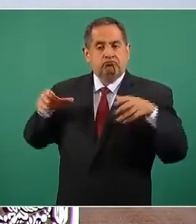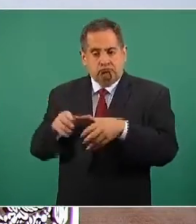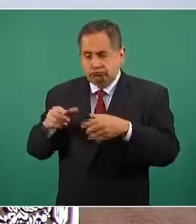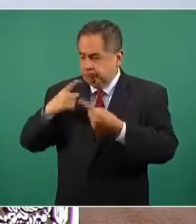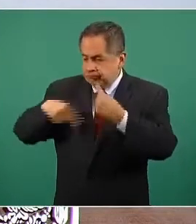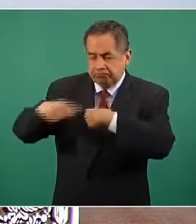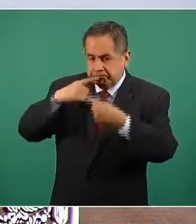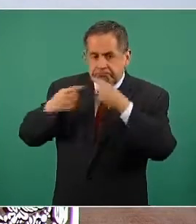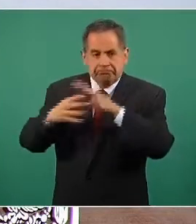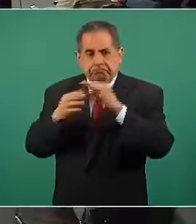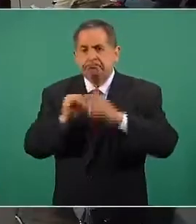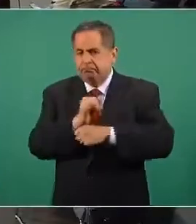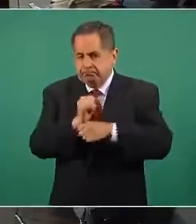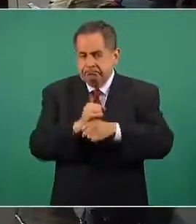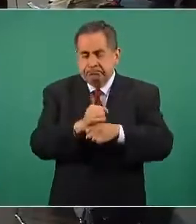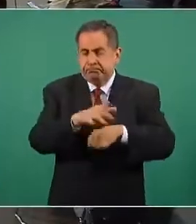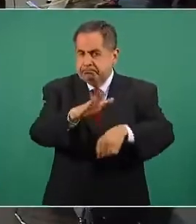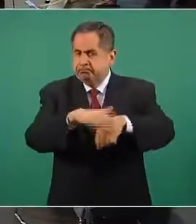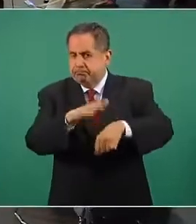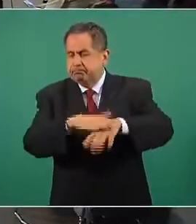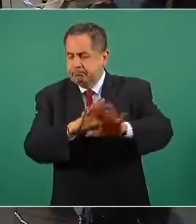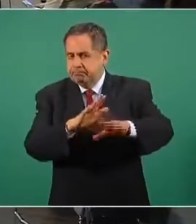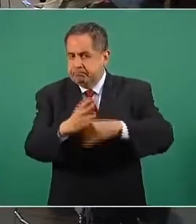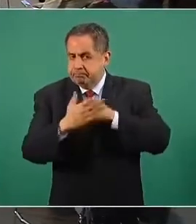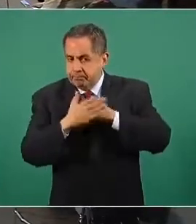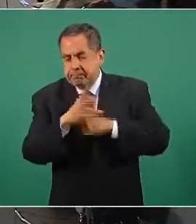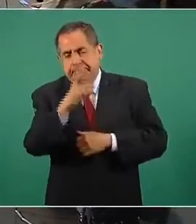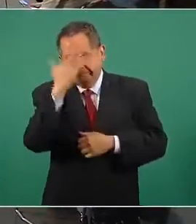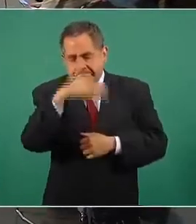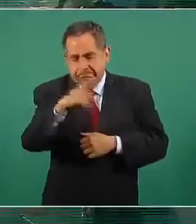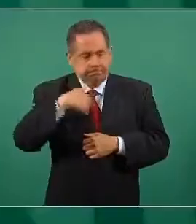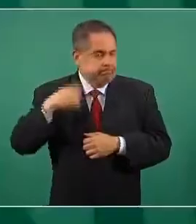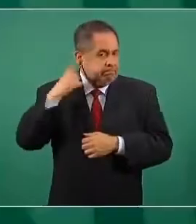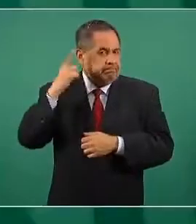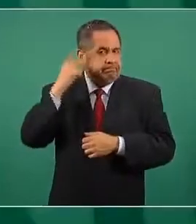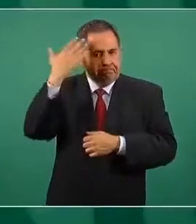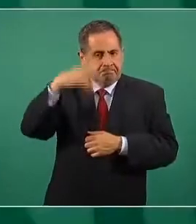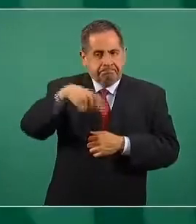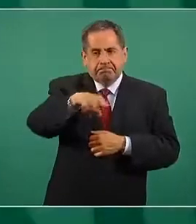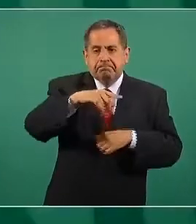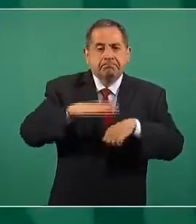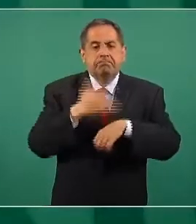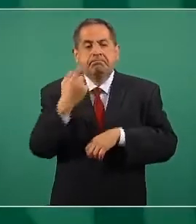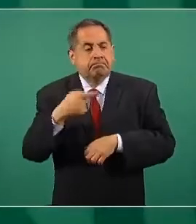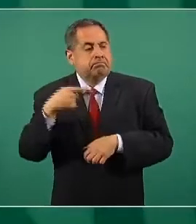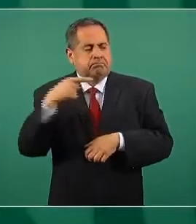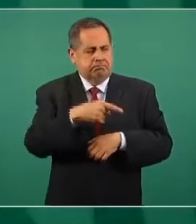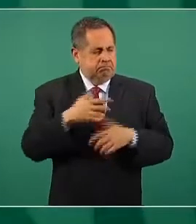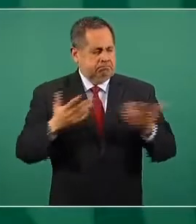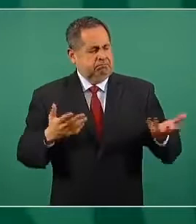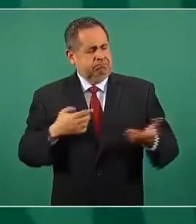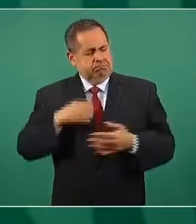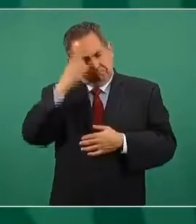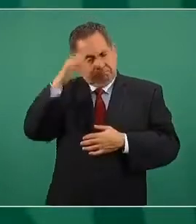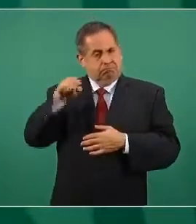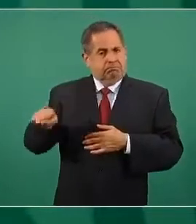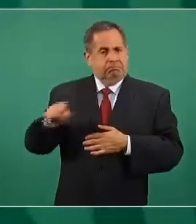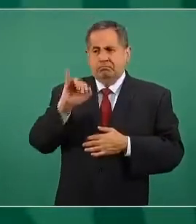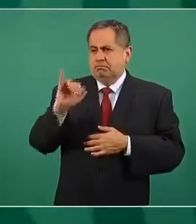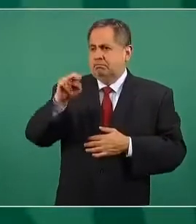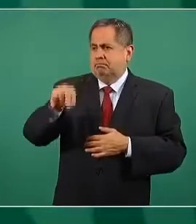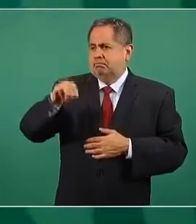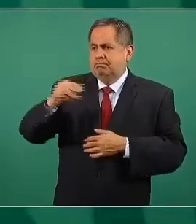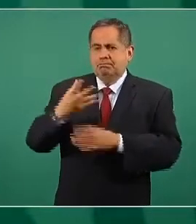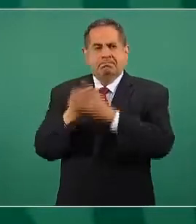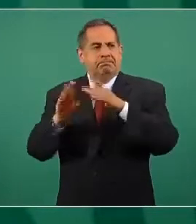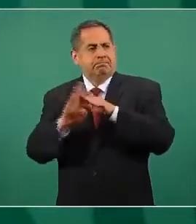que tú estás anunciando, que ya teníamos conocimiento de cómo o por qué el Instituto Nacional de Inmigración tenía esta